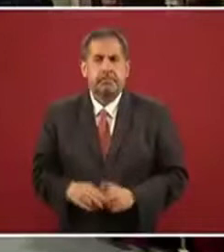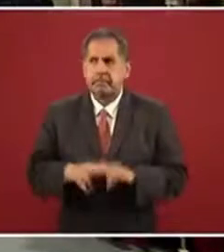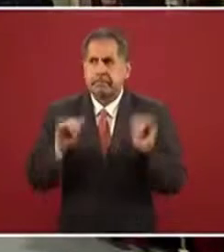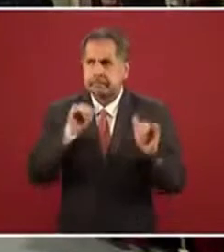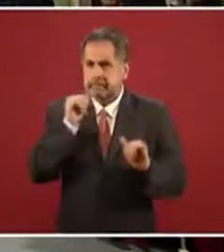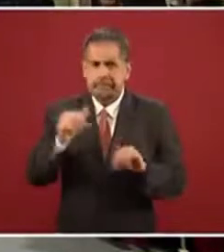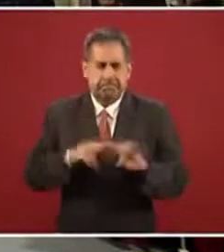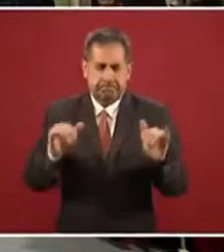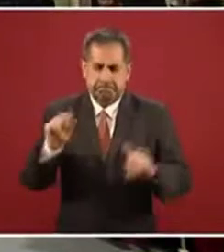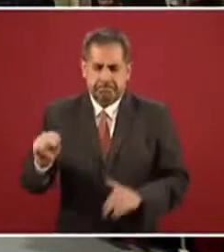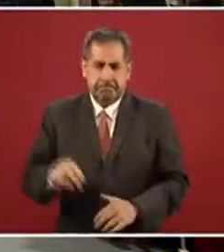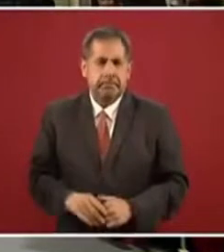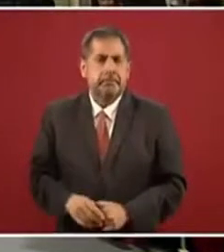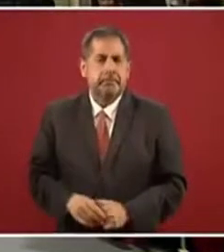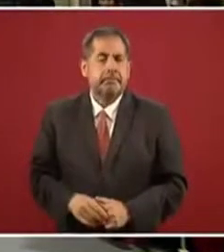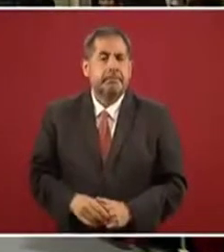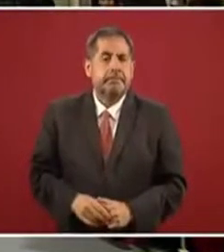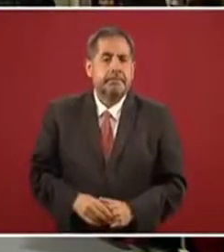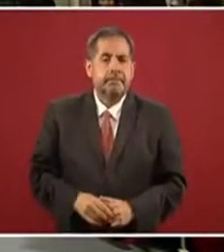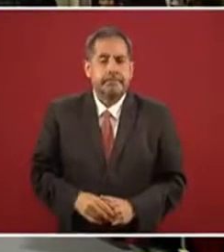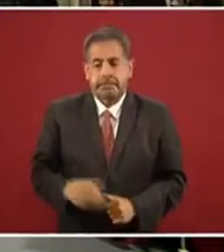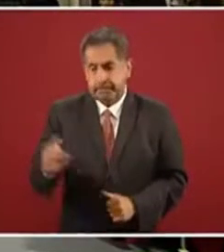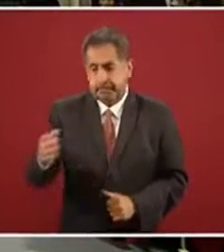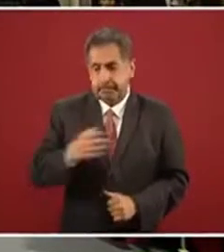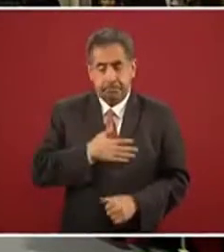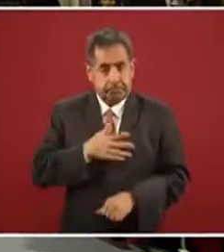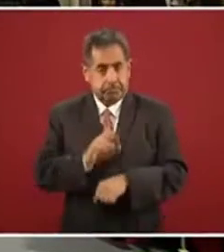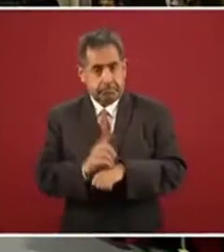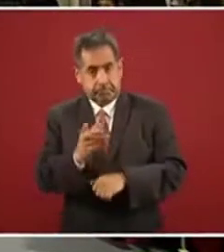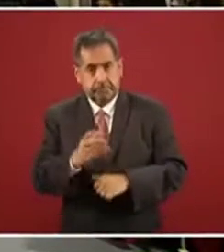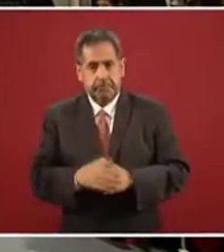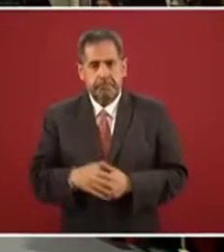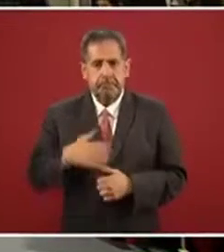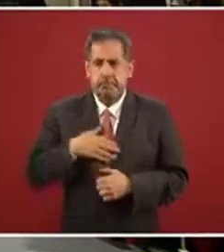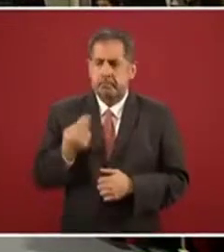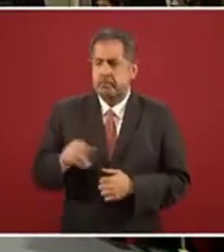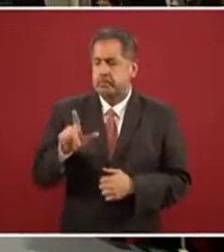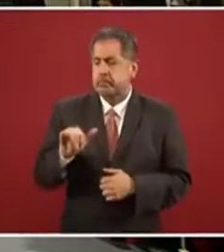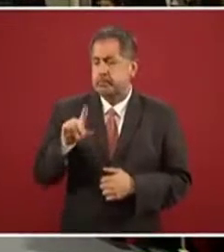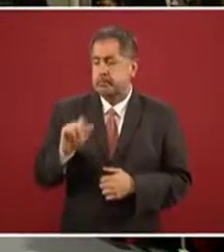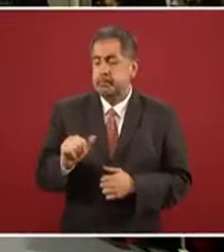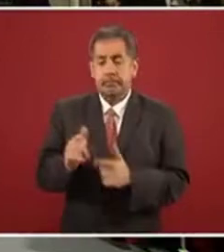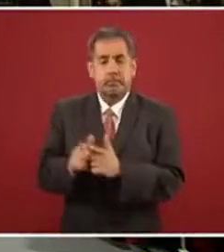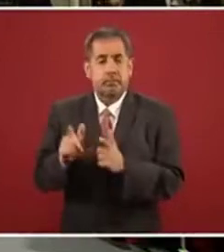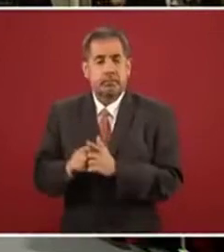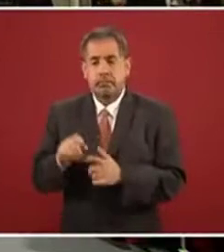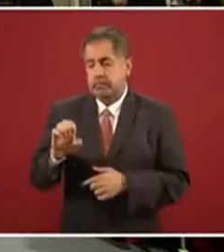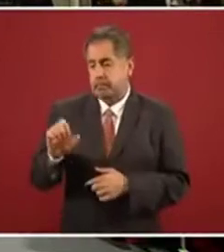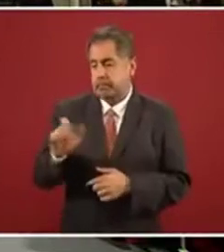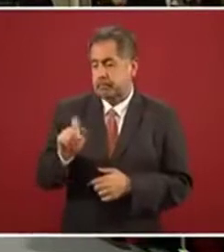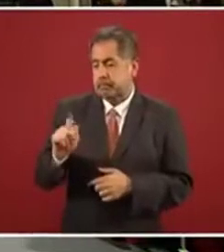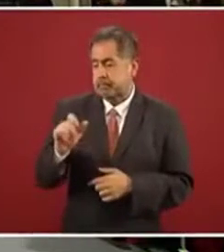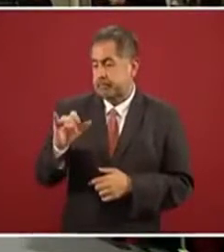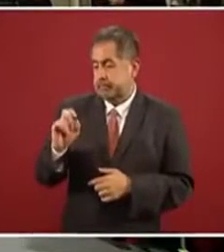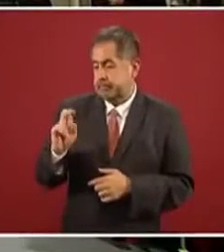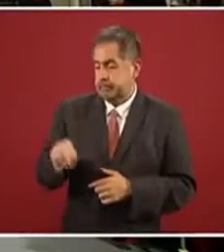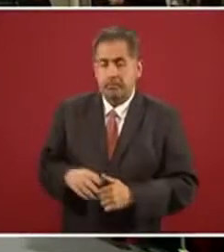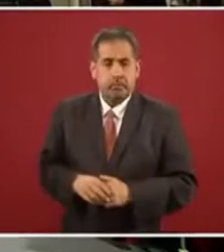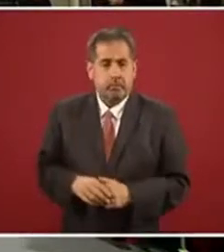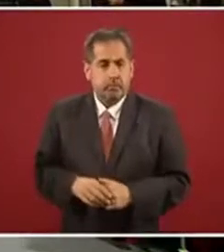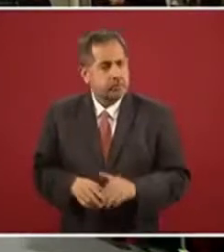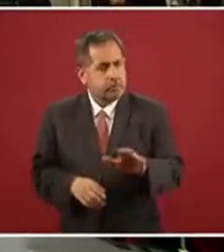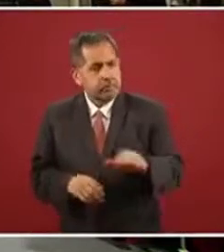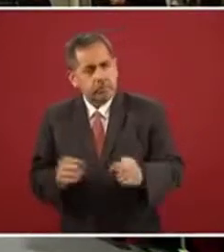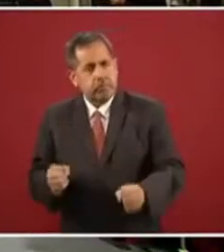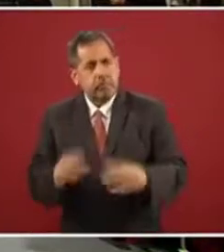Muchas gracias. Allá, por favor. Buenos días, canciller. Lidia Arista, de Grupo Expansión. Quisiera preguntarle, ¿cuántos funcionarios del